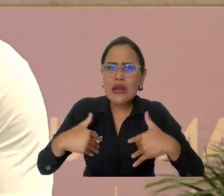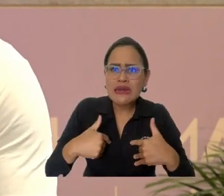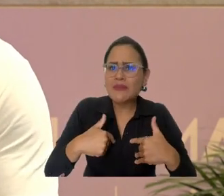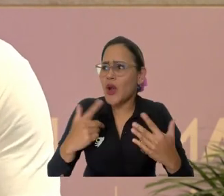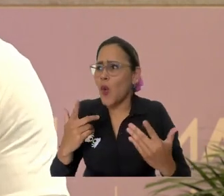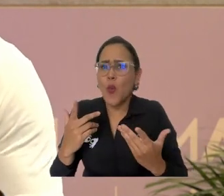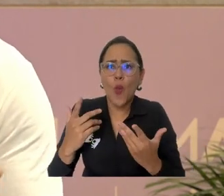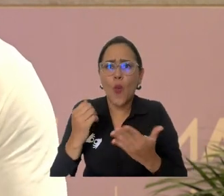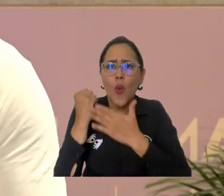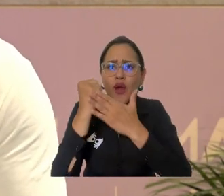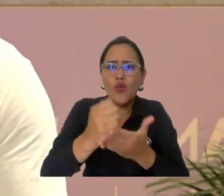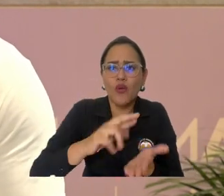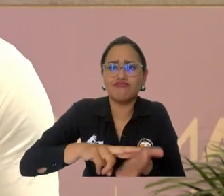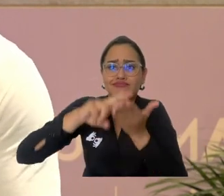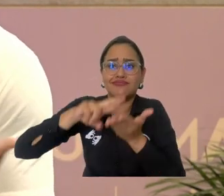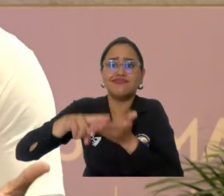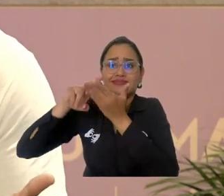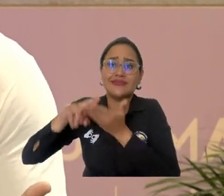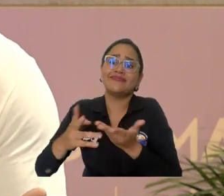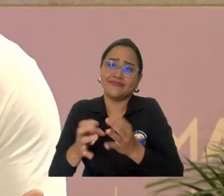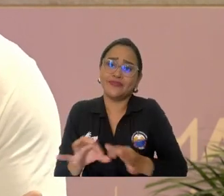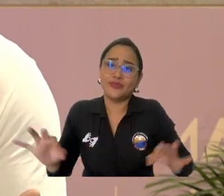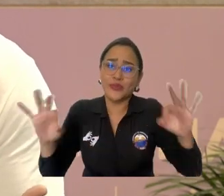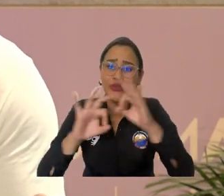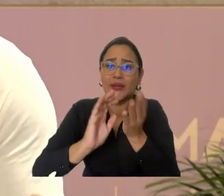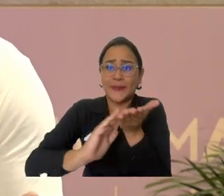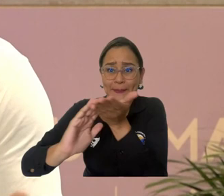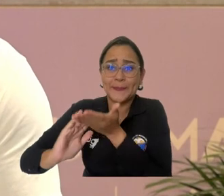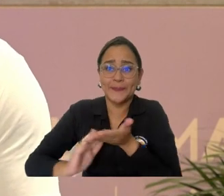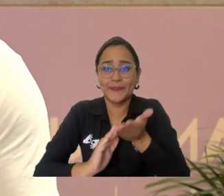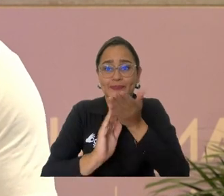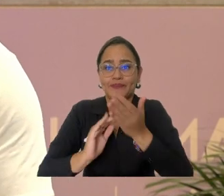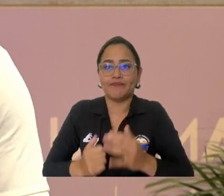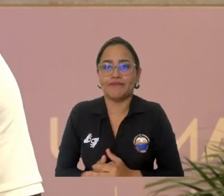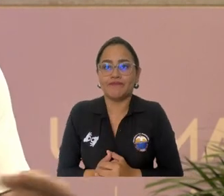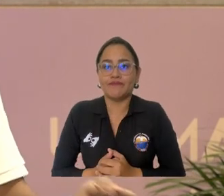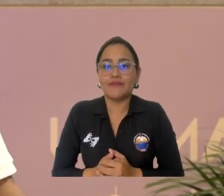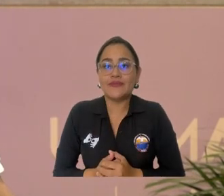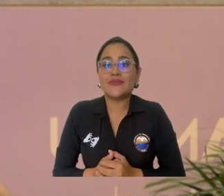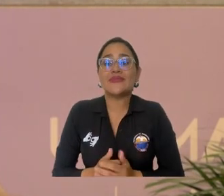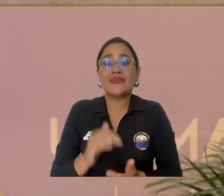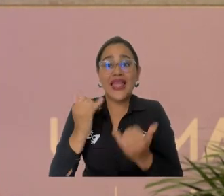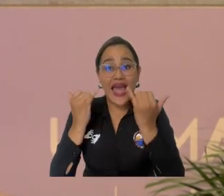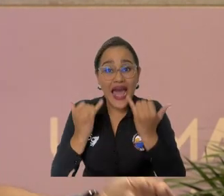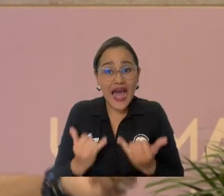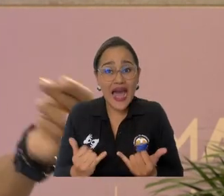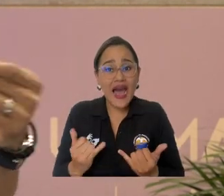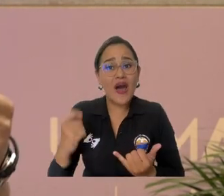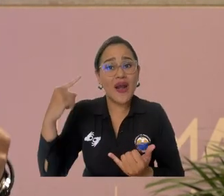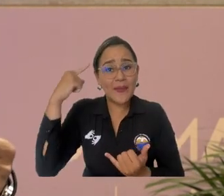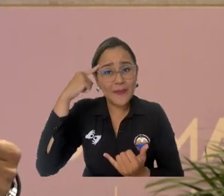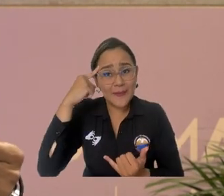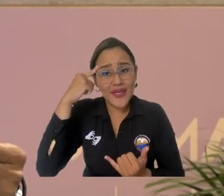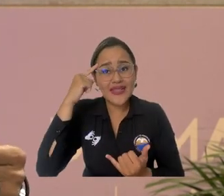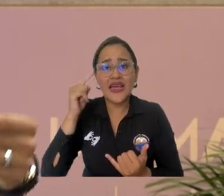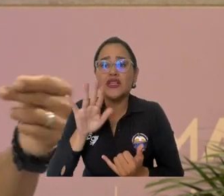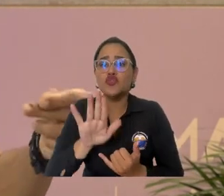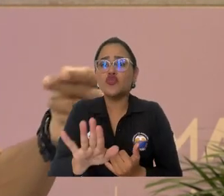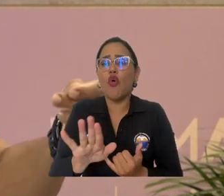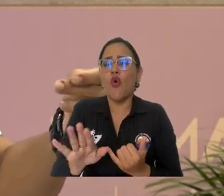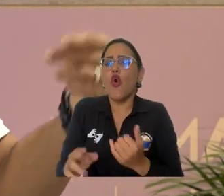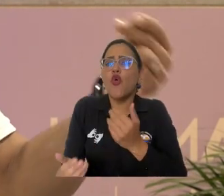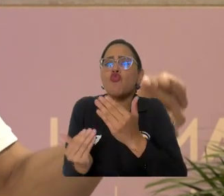caracterizar, clasificar, identificar, pero ¿y después de eso qué? Hay que pasar del ego de pensar que